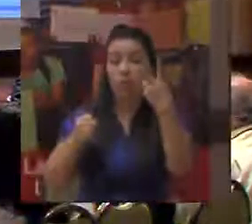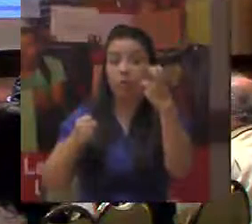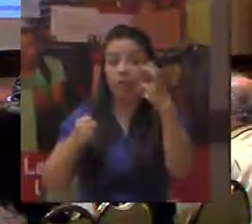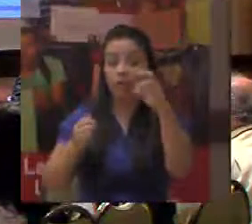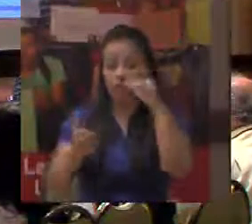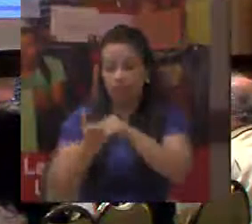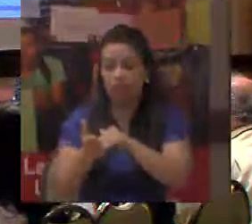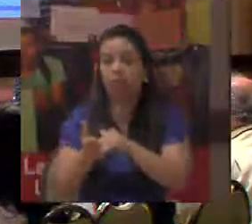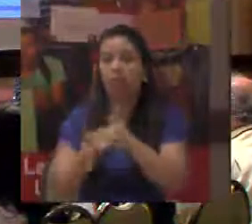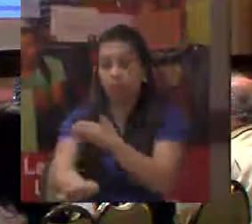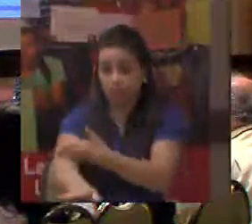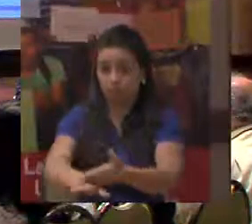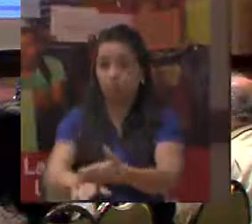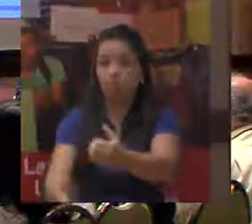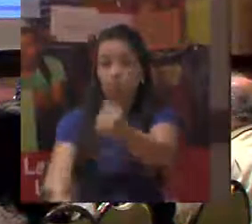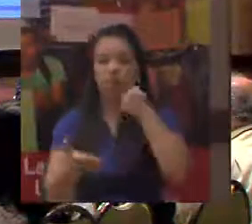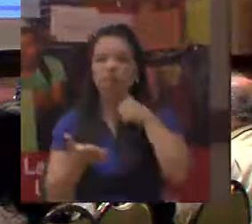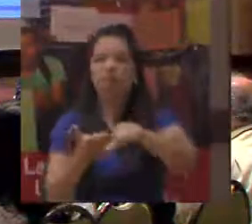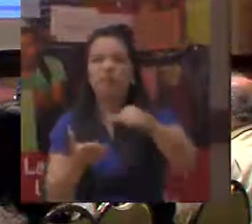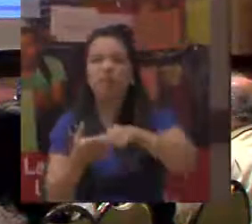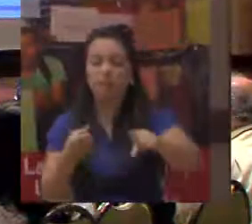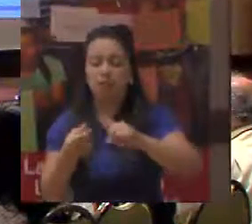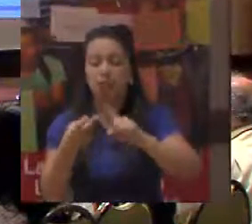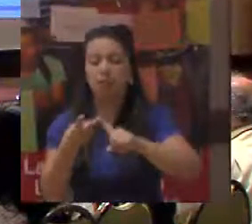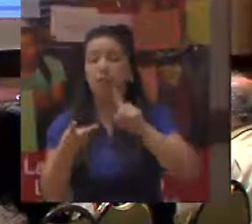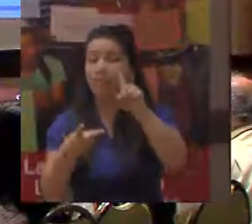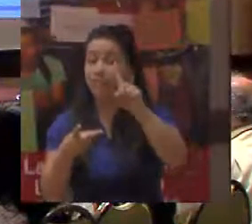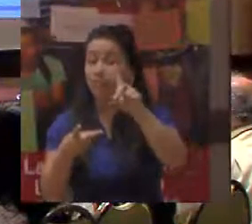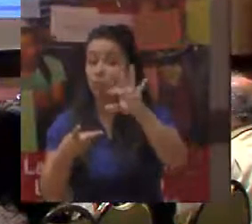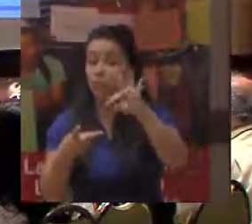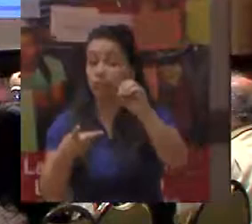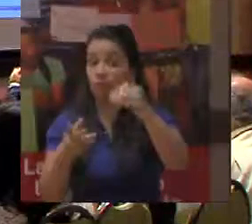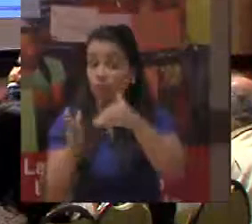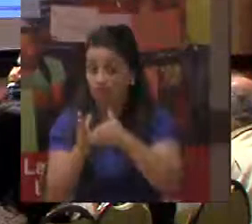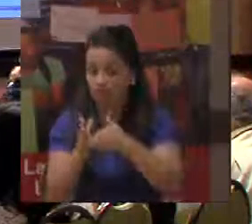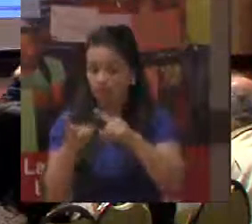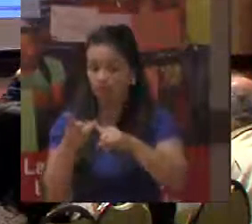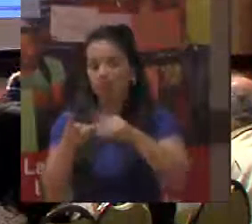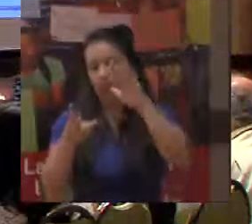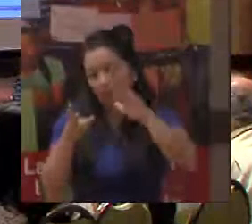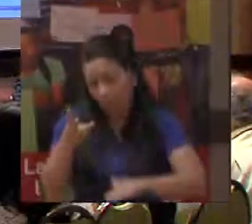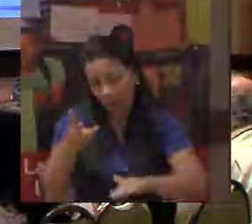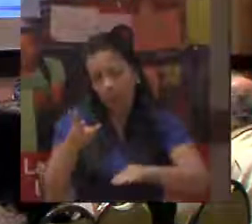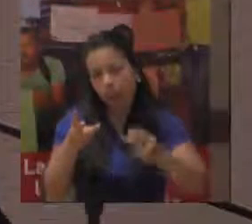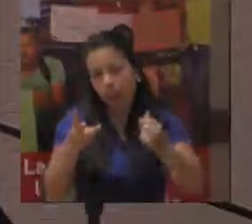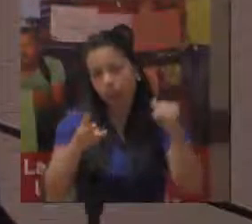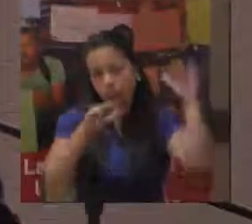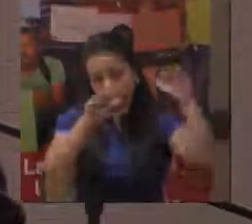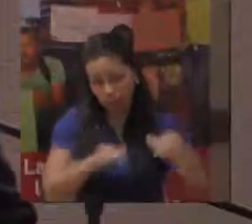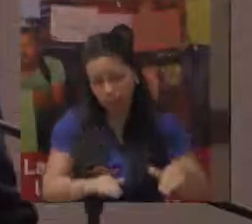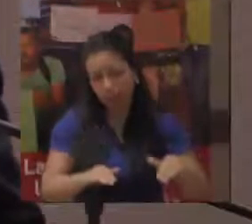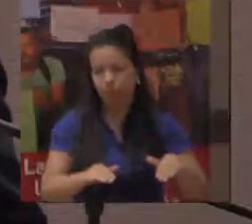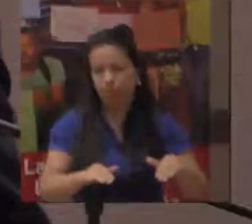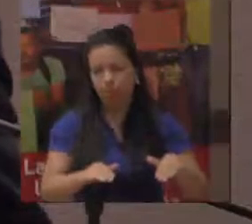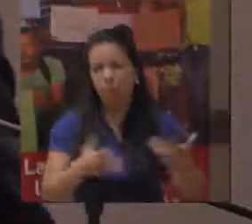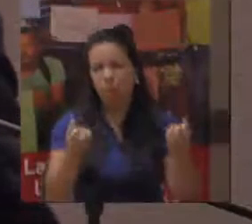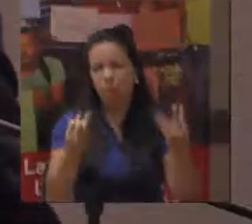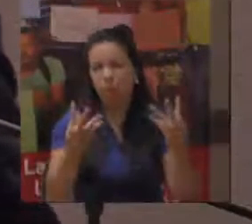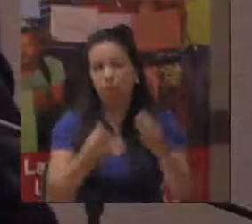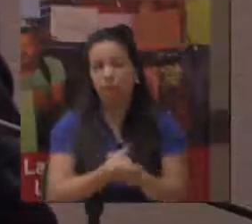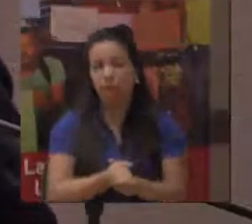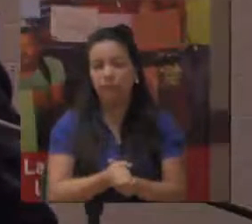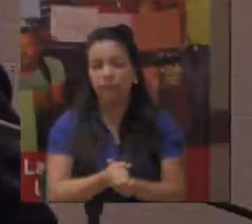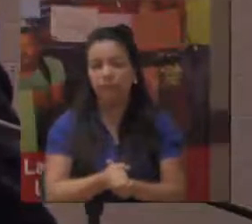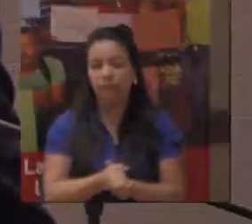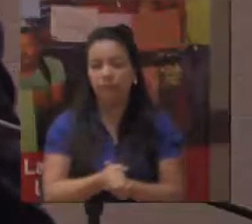de pesos, gastos por más de 130 mil y cuyo déficit del ejercicio o el excedente negativo que se dio